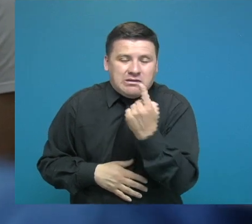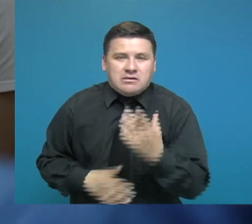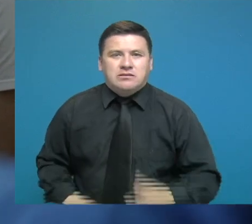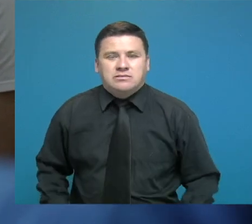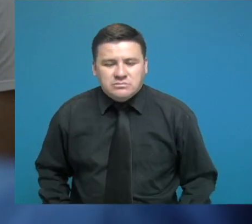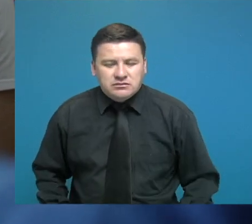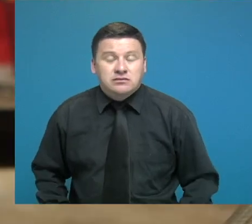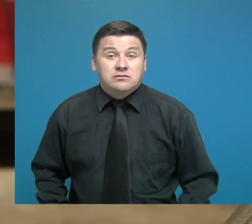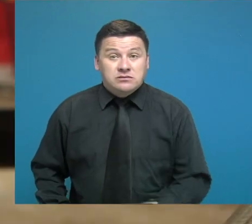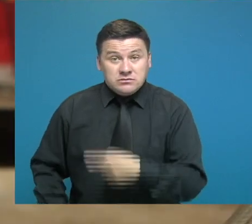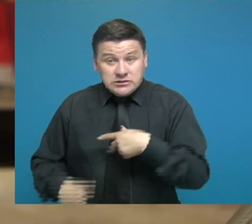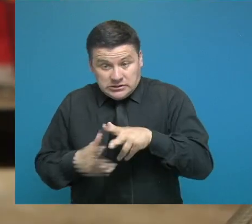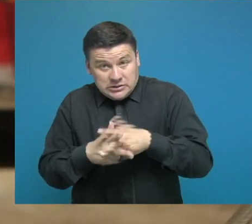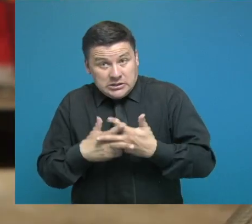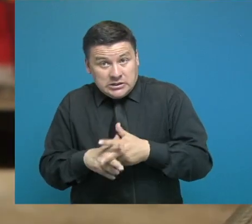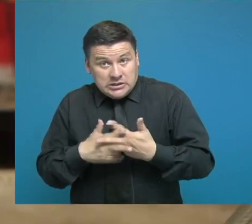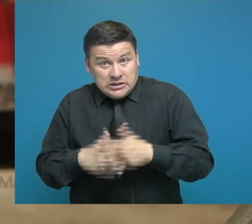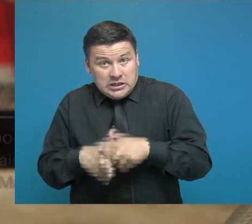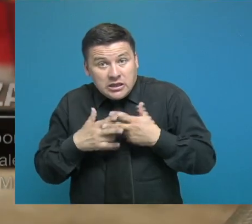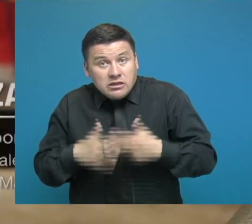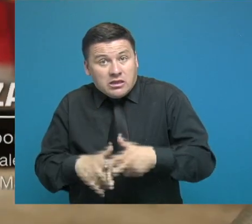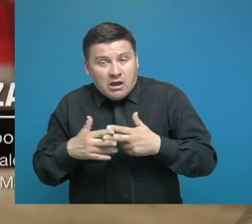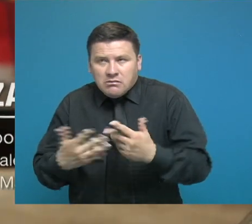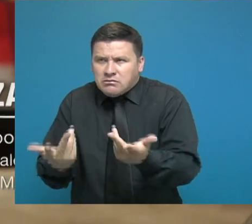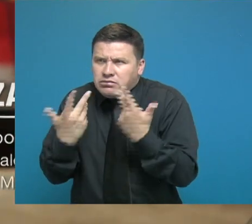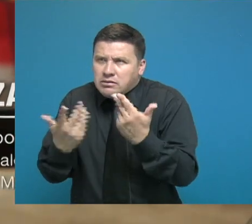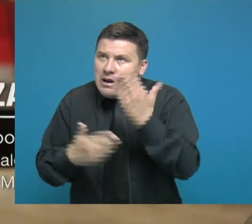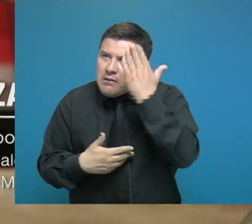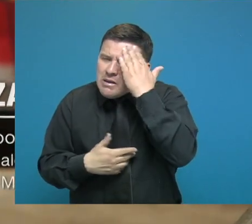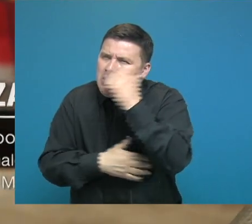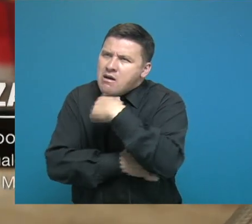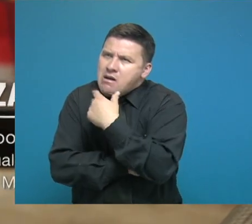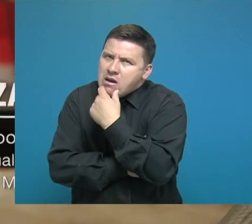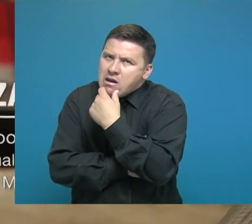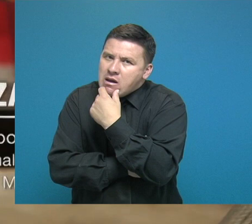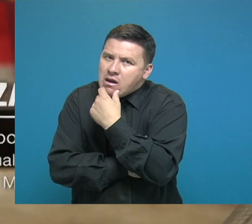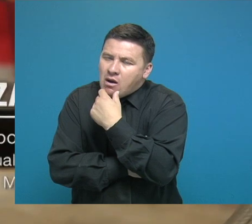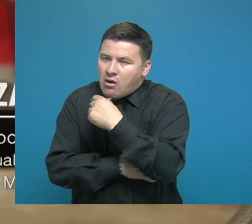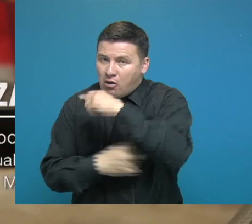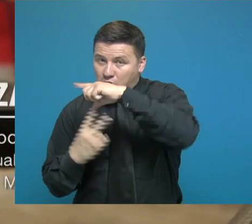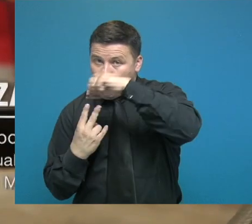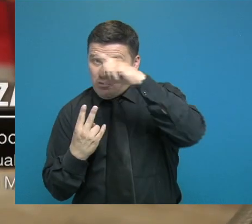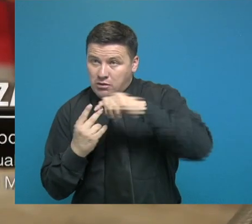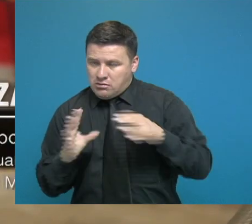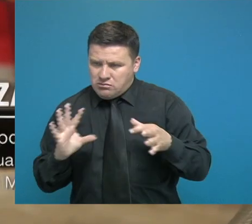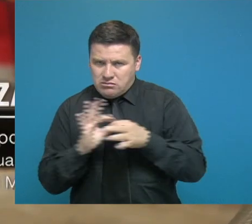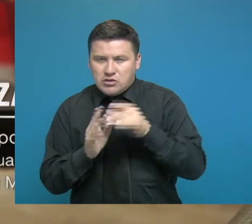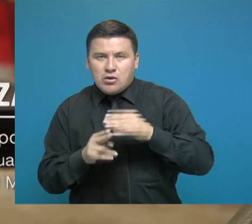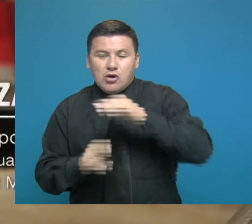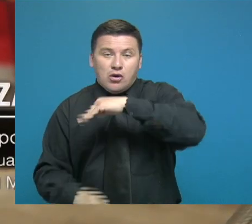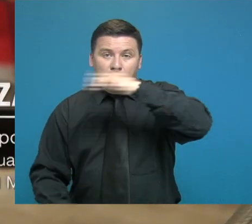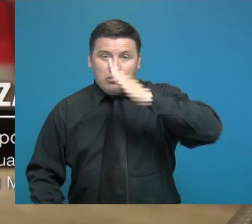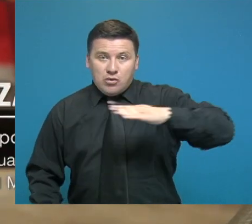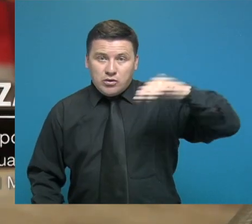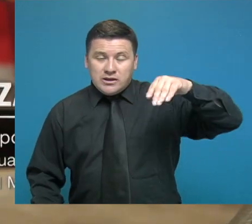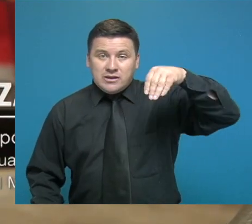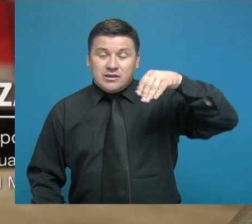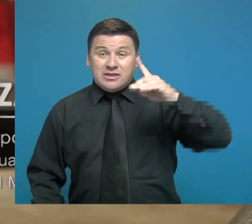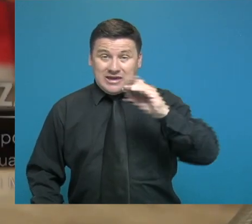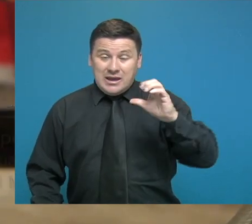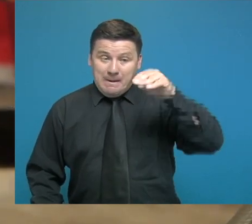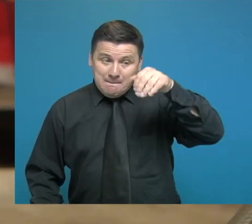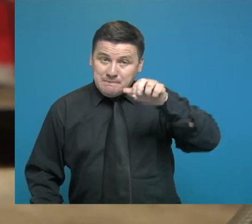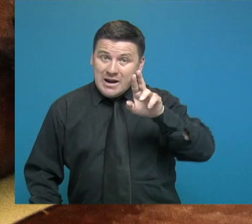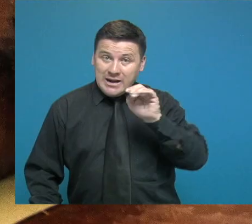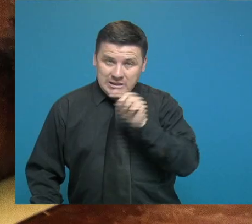que eran... Los talleres que ha realizado el Centro de Memoria con la Corporación Montes de María